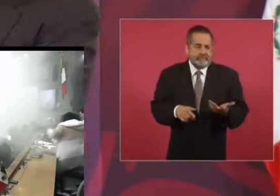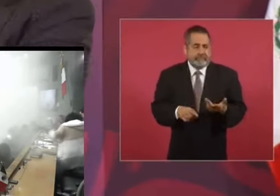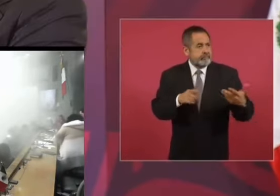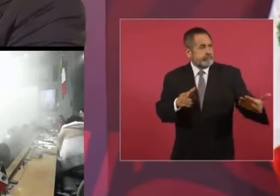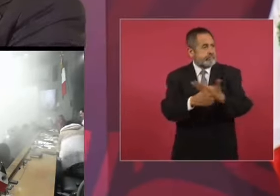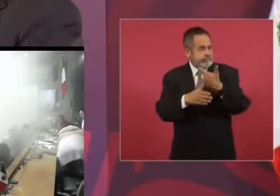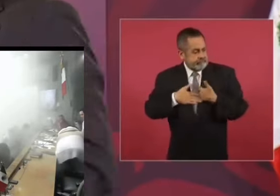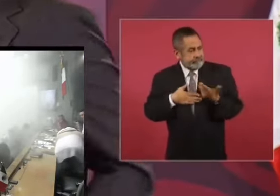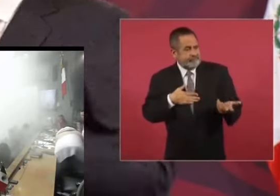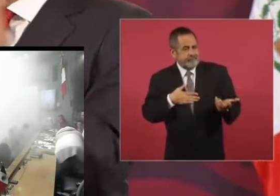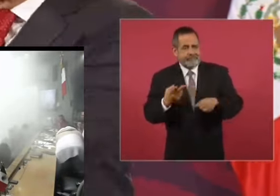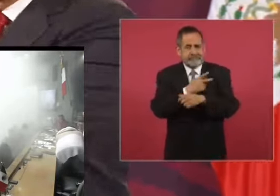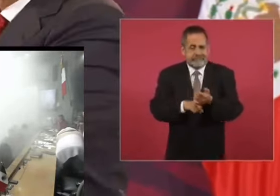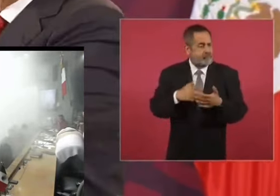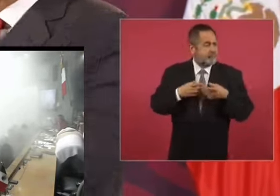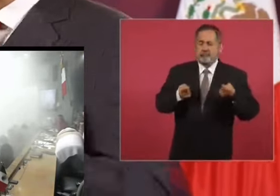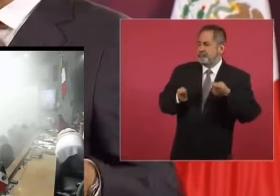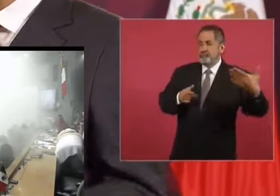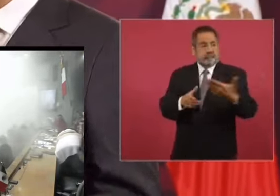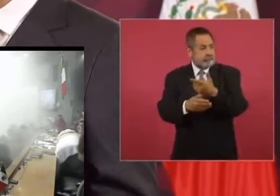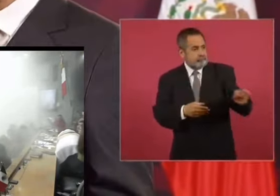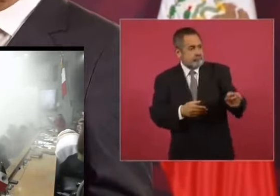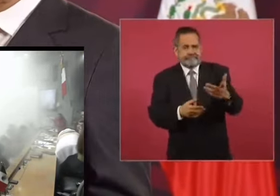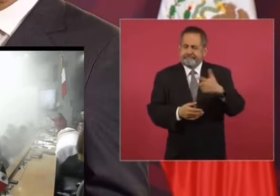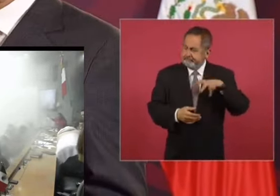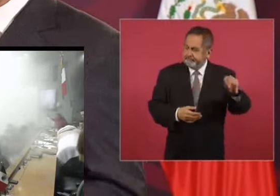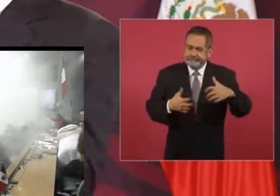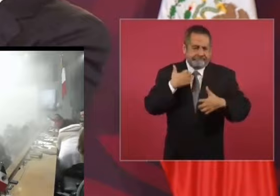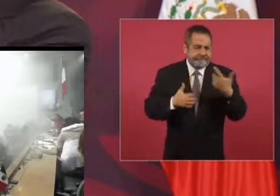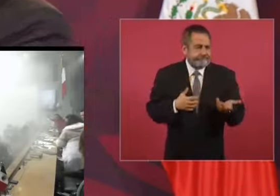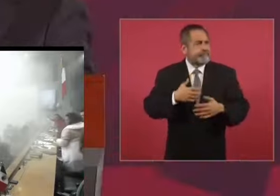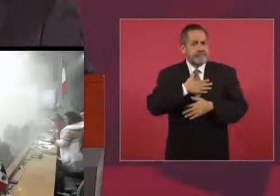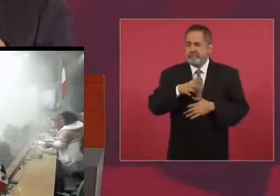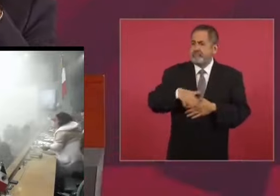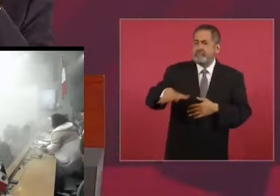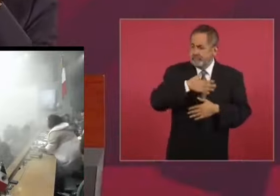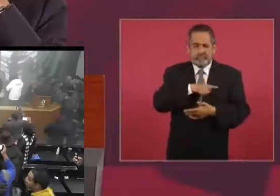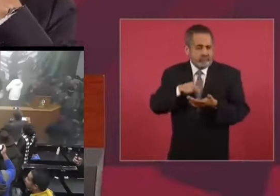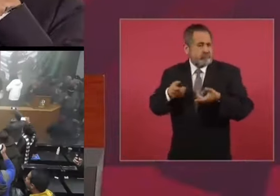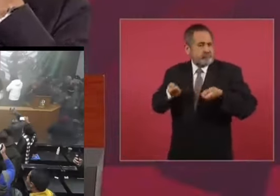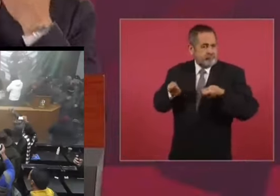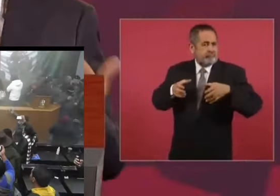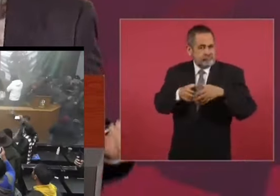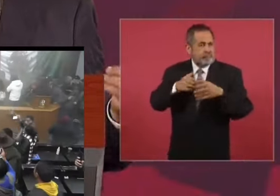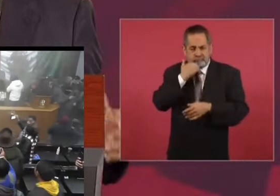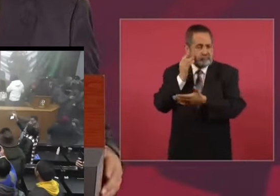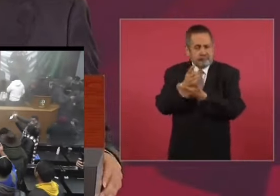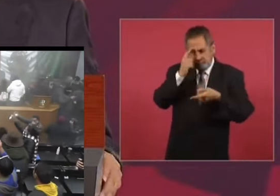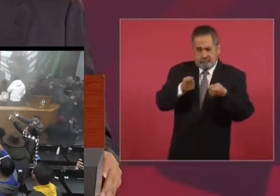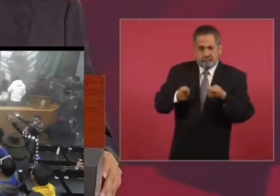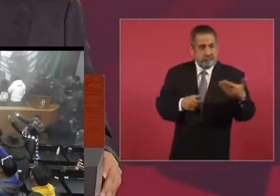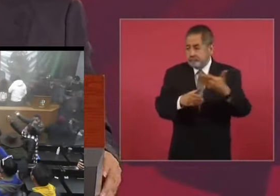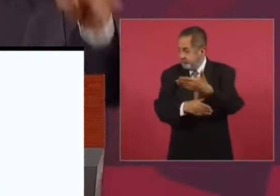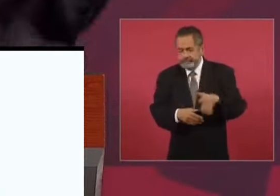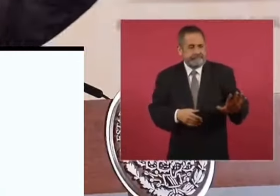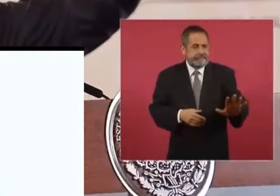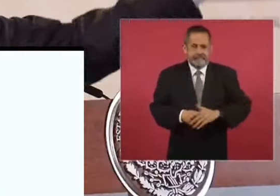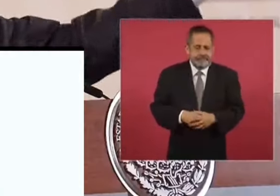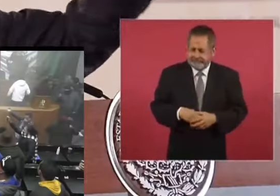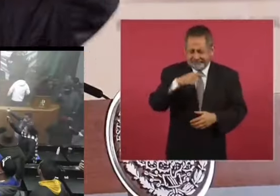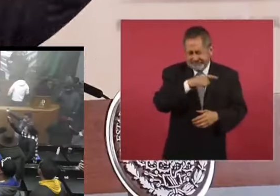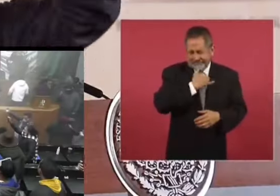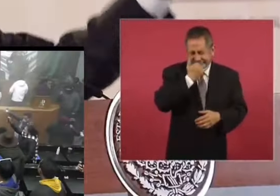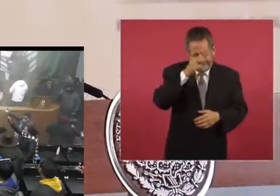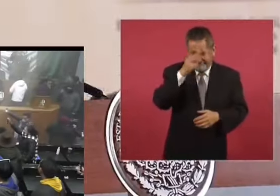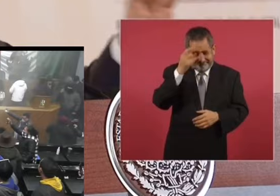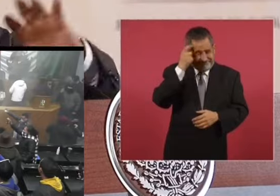se meten a los terrenos que ellos piensan manejar de manera exclusiva. Están totalmente